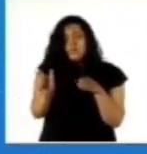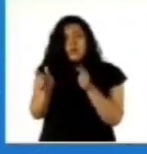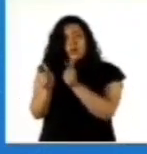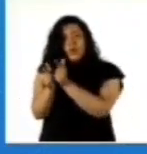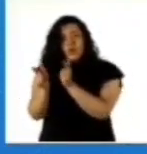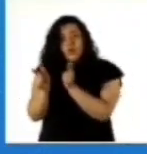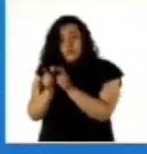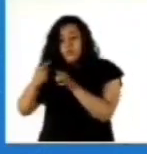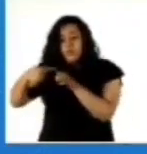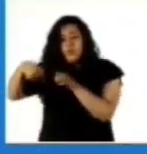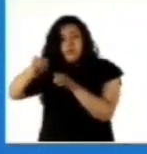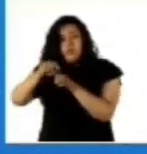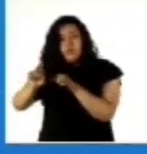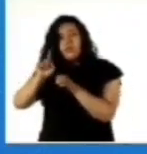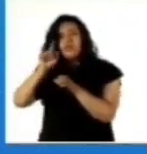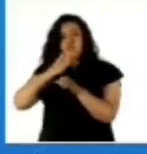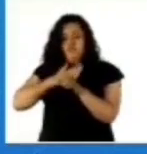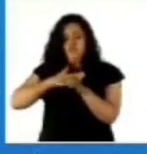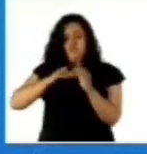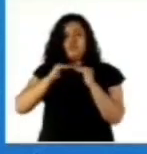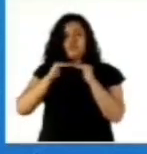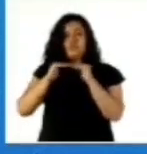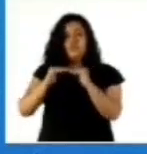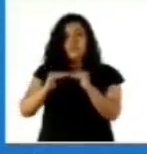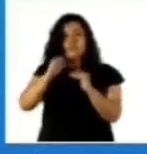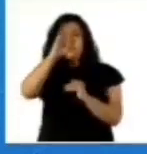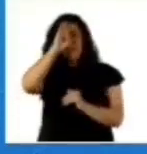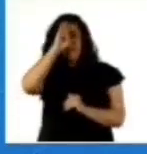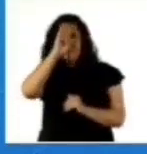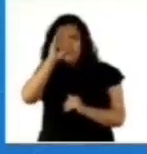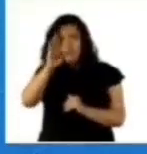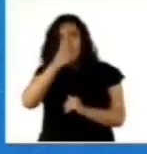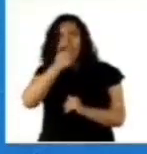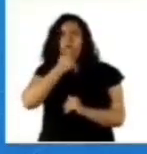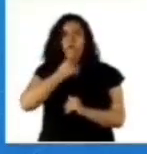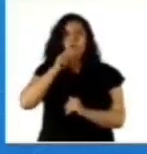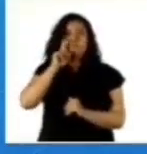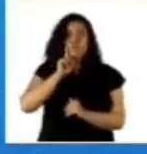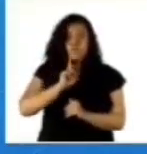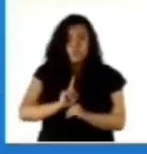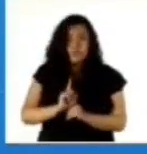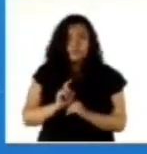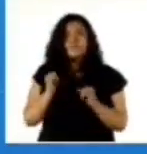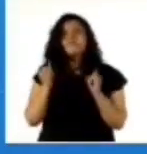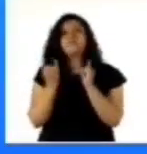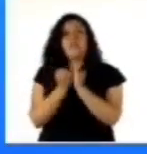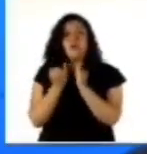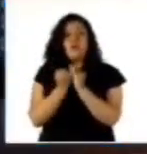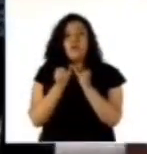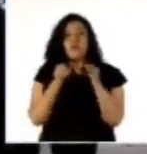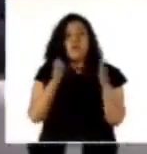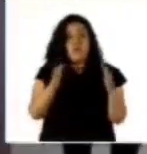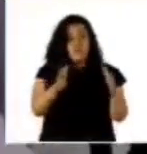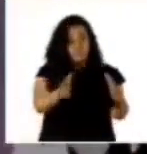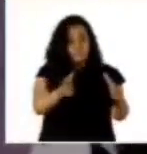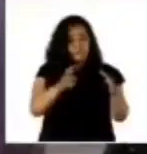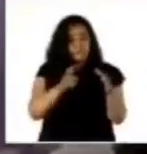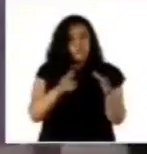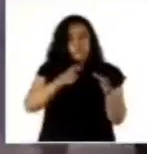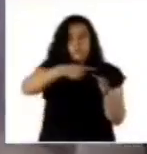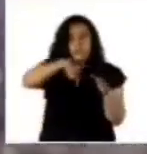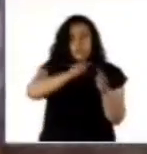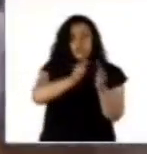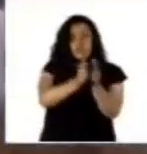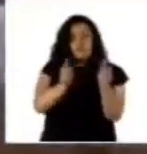hemos otorgado el espacio de la mujer a colectivos feministas. Las escuchamos,